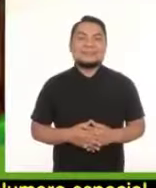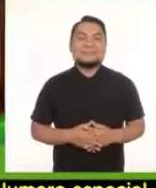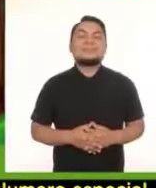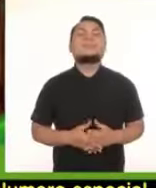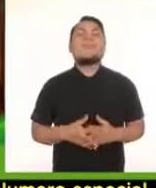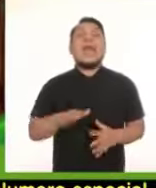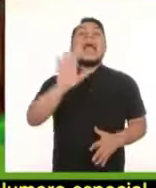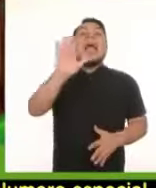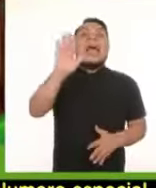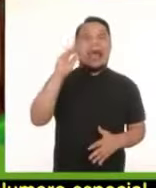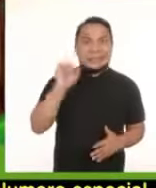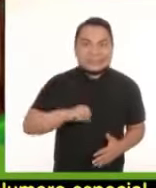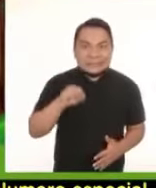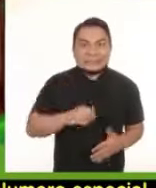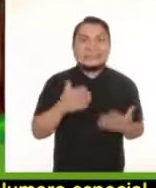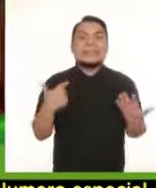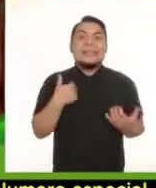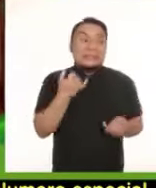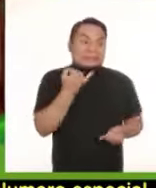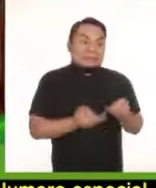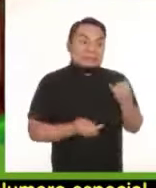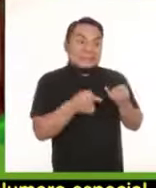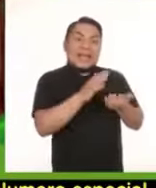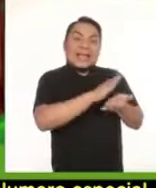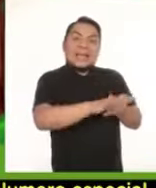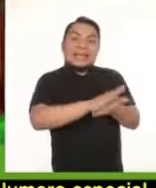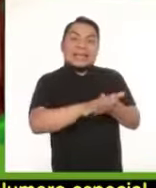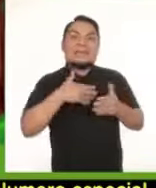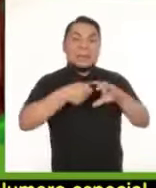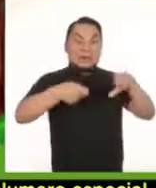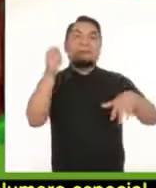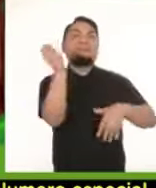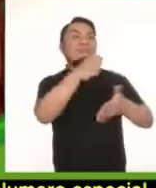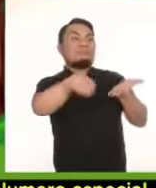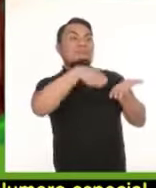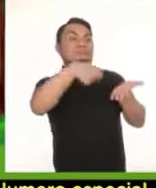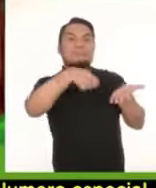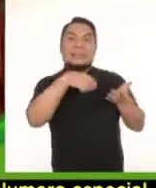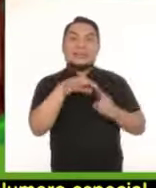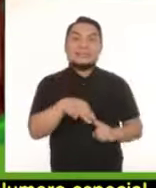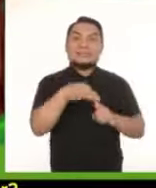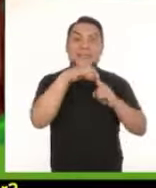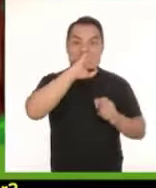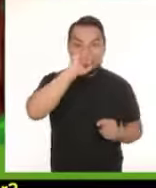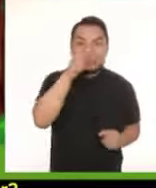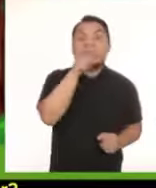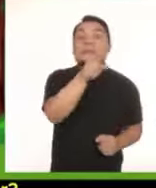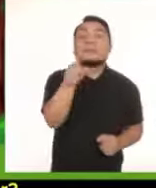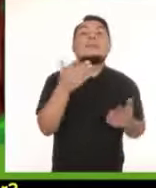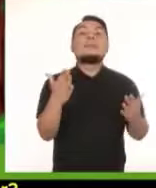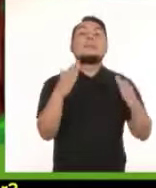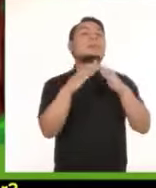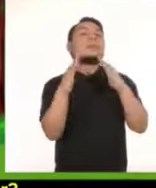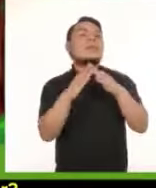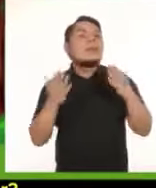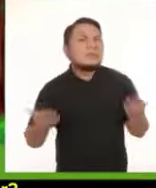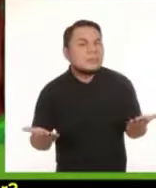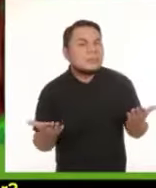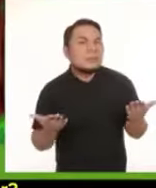Ah, verdad, estaba terminando de limpiar con mi plumero especial. ¿Y ustedes en